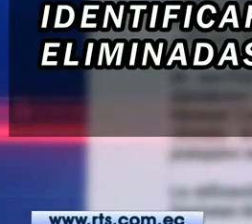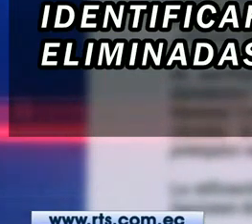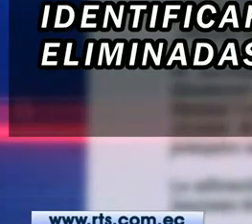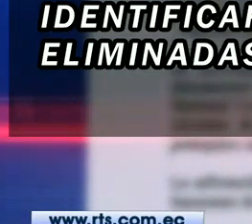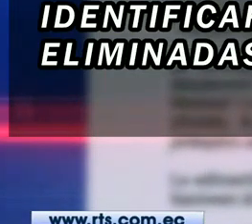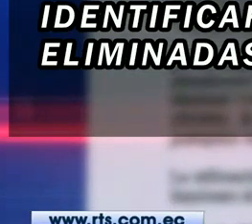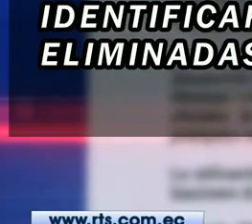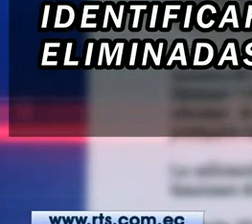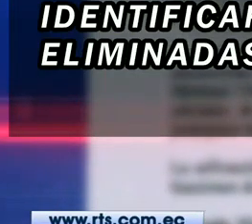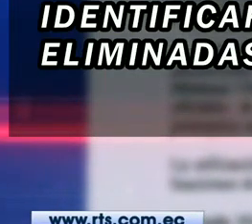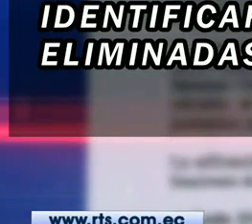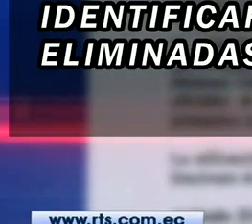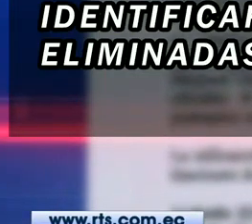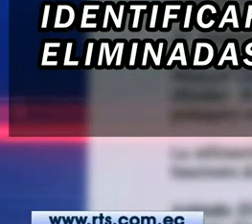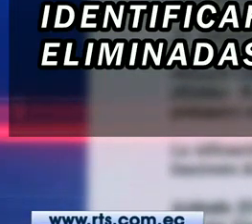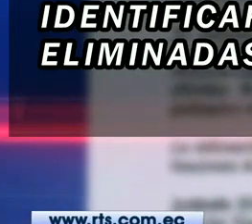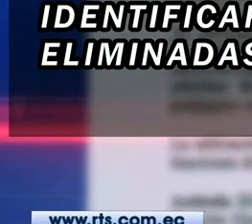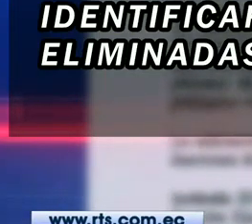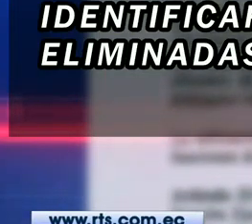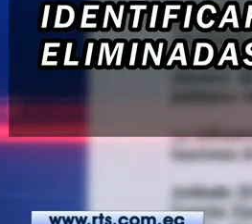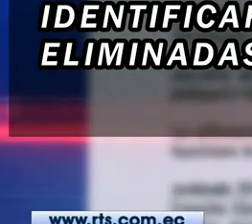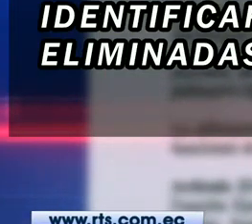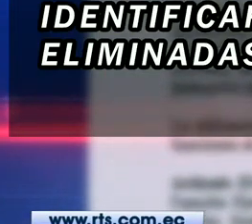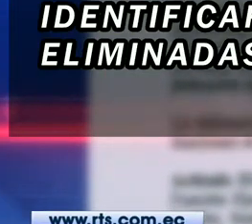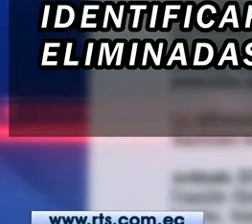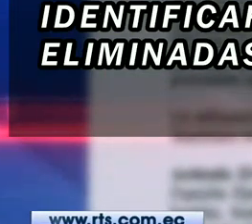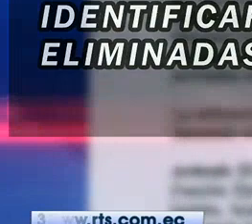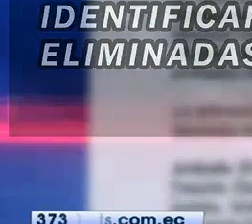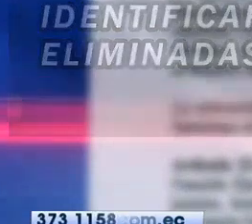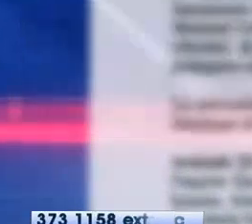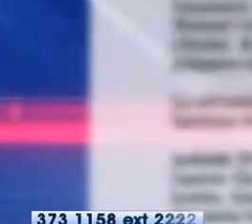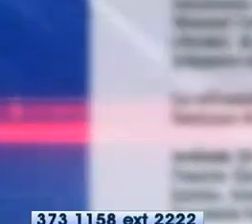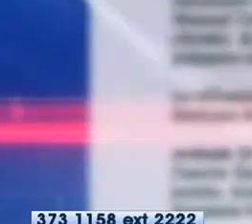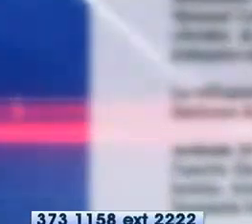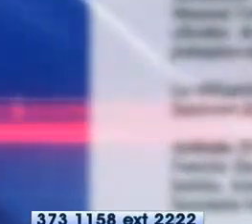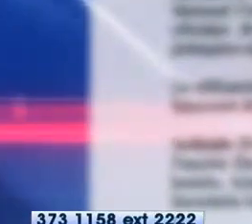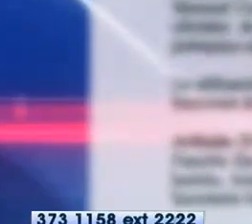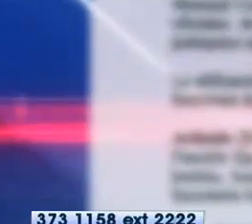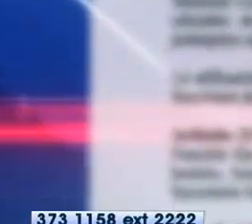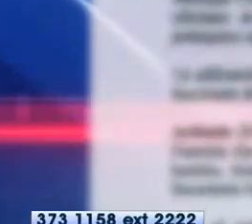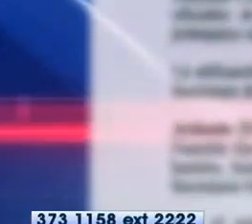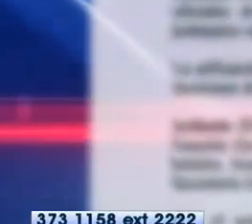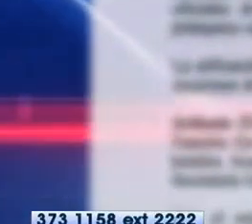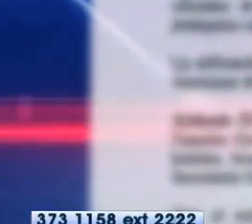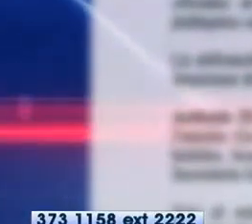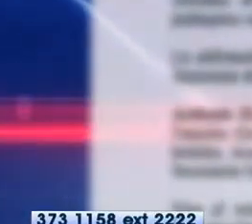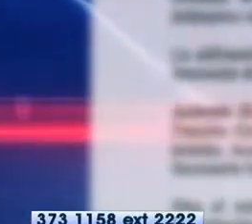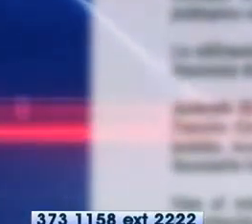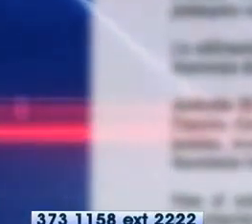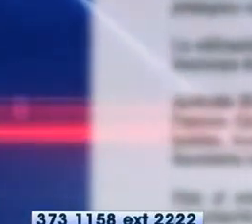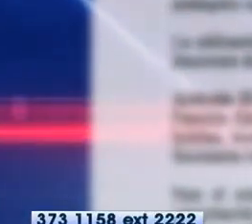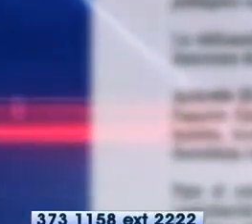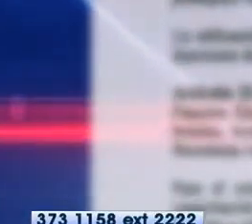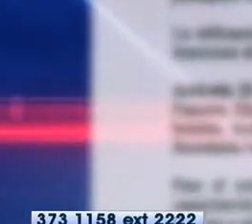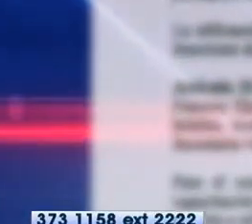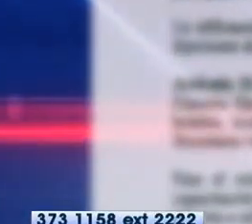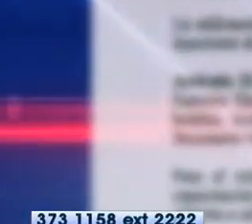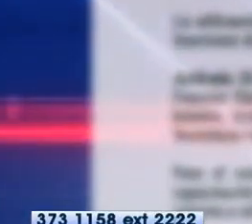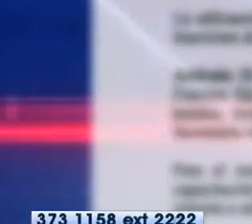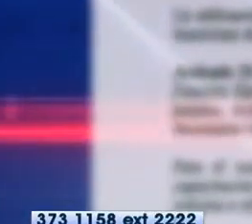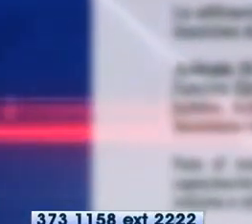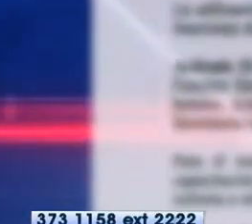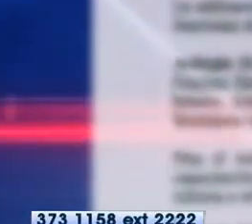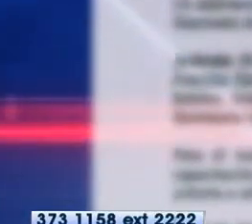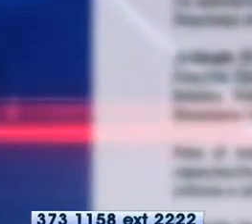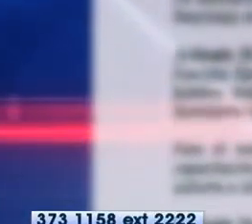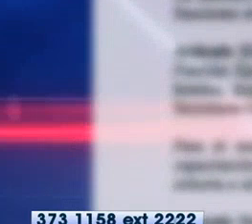EMPLADES identificarán las unidades que deban ser eliminadas. Racionalización de programas públicos, así también el